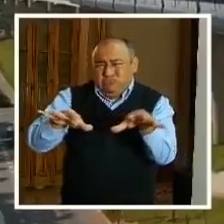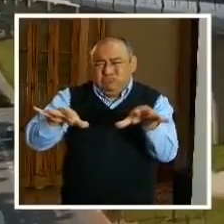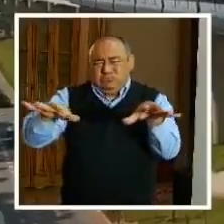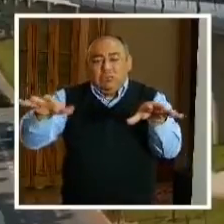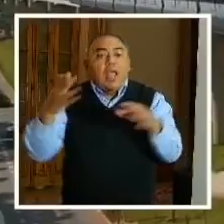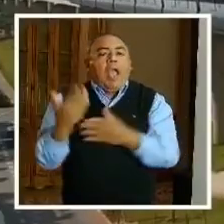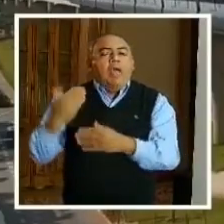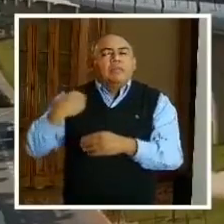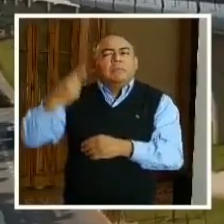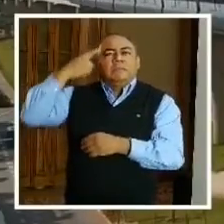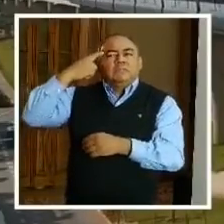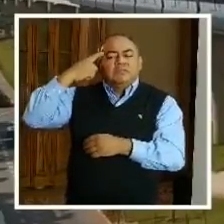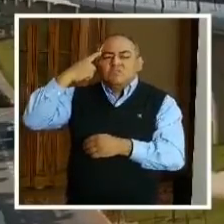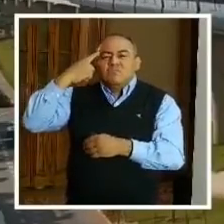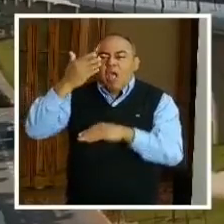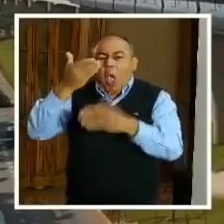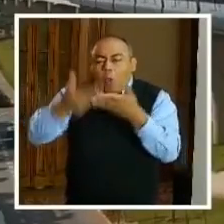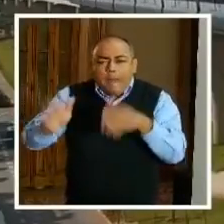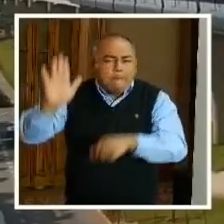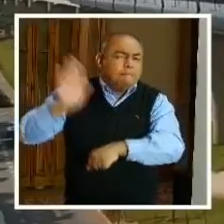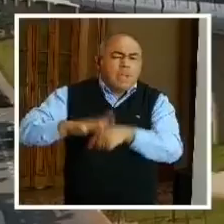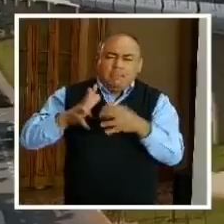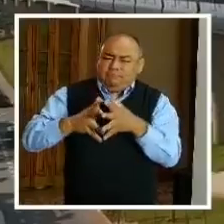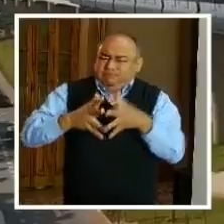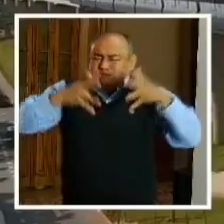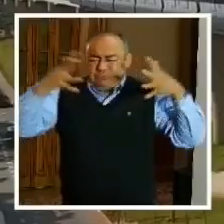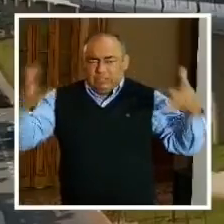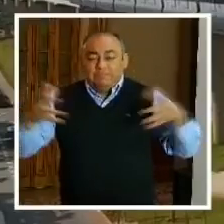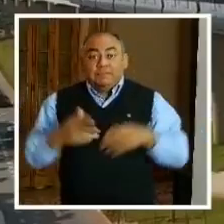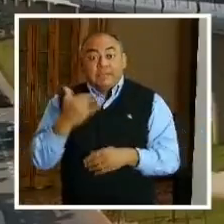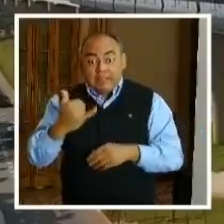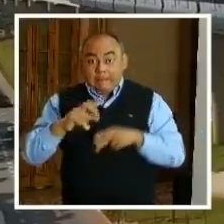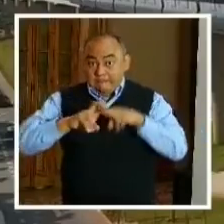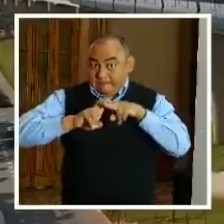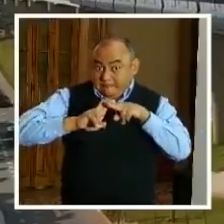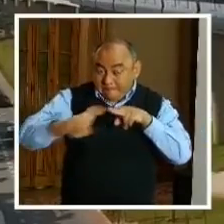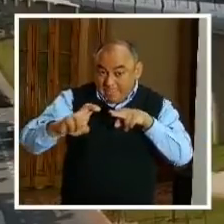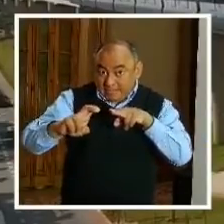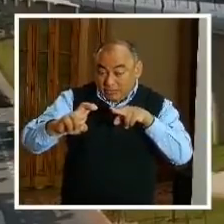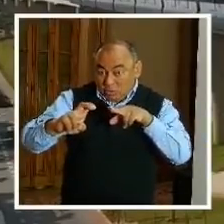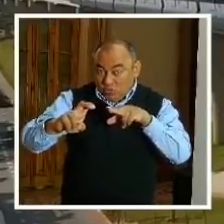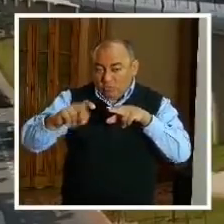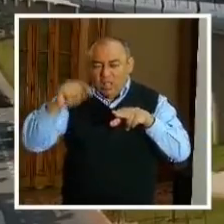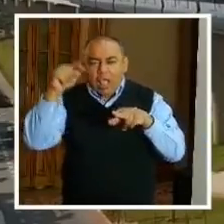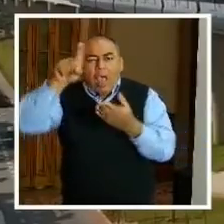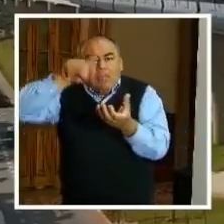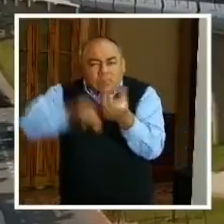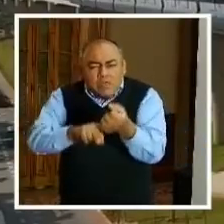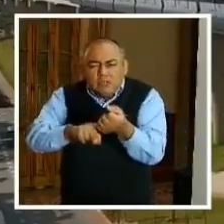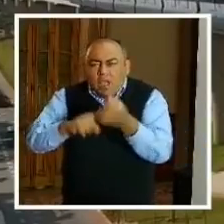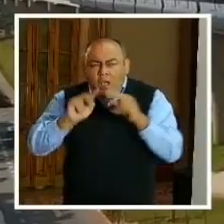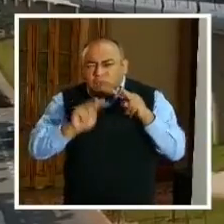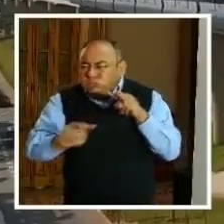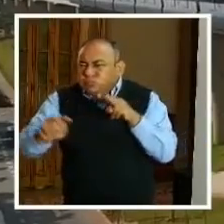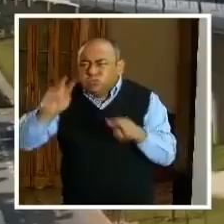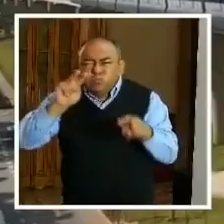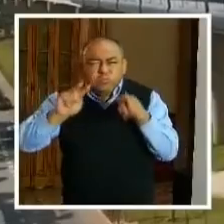había hecho, y va a ser un metro con condiciones de muy